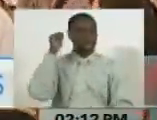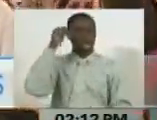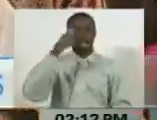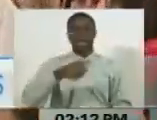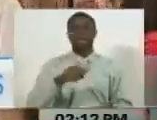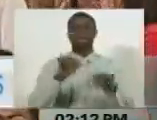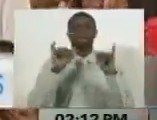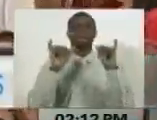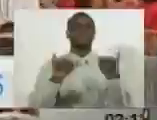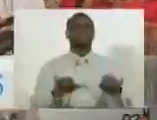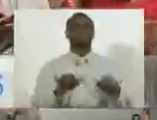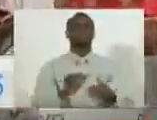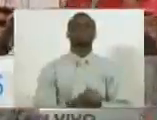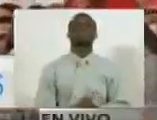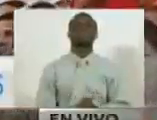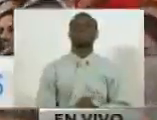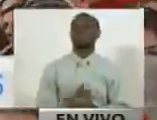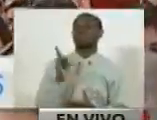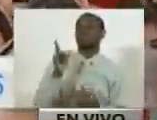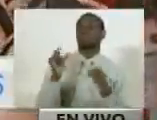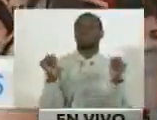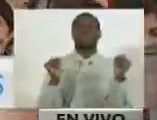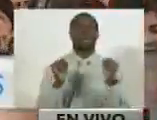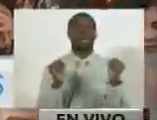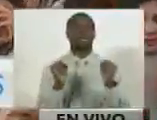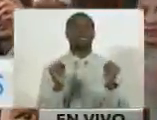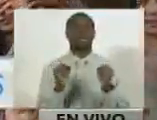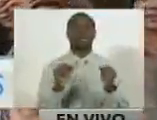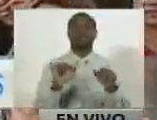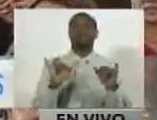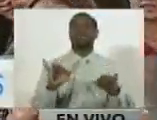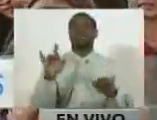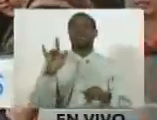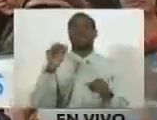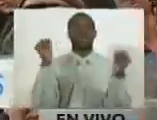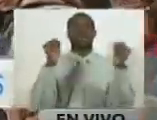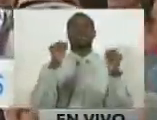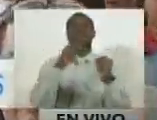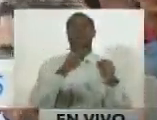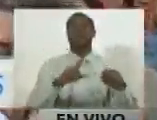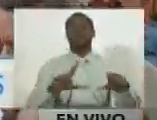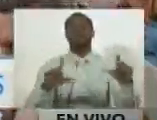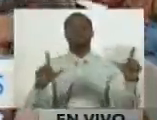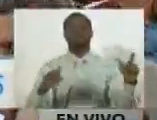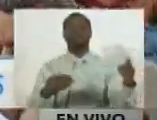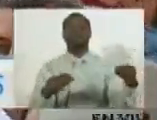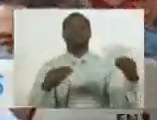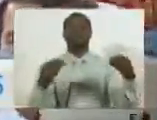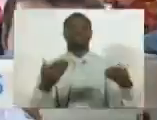La tuya tenía que traer Mérida, pues. Un aplauso a los maestros de Mérida.